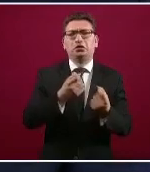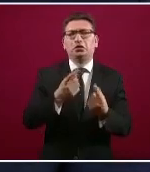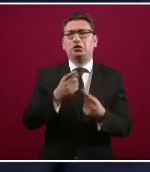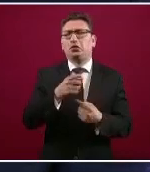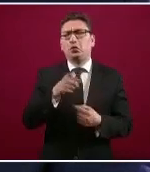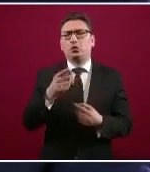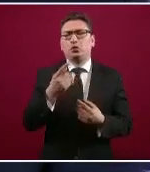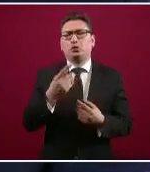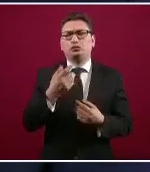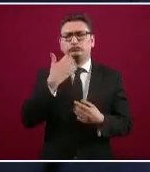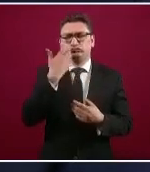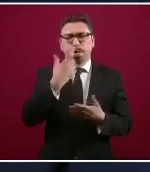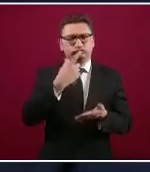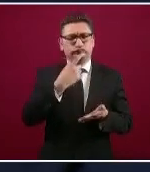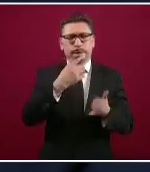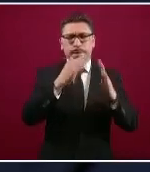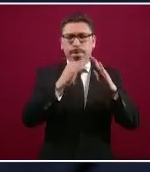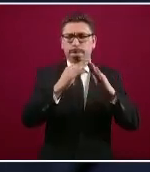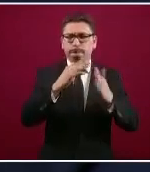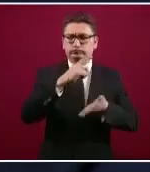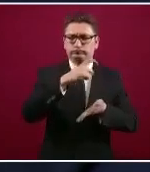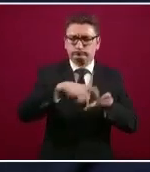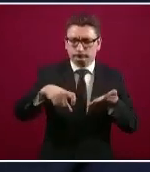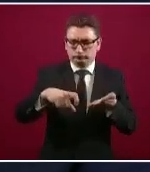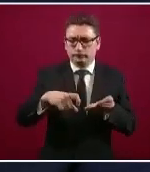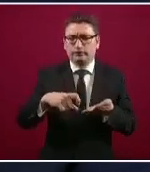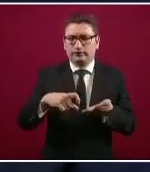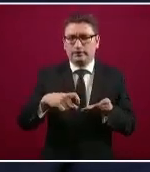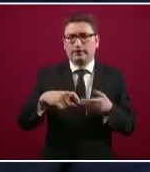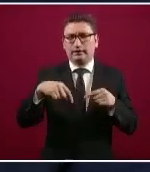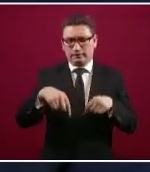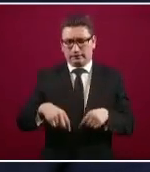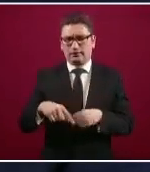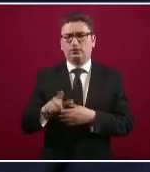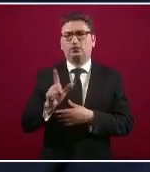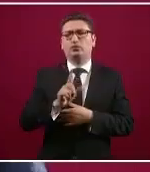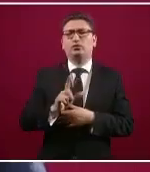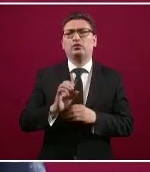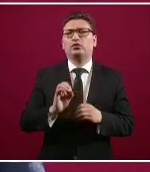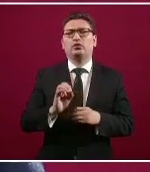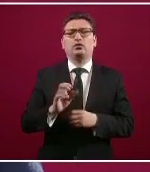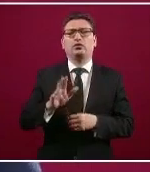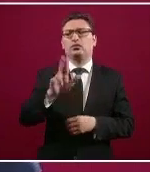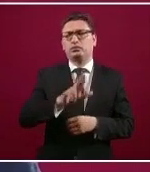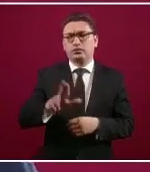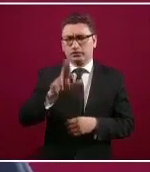casa aquí el lunes o el martes,